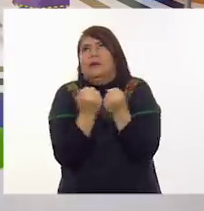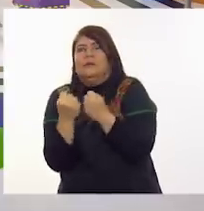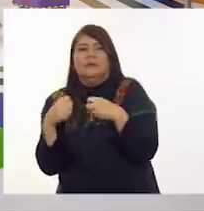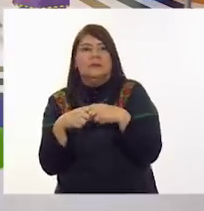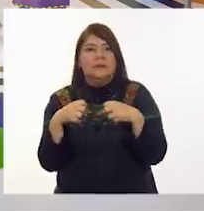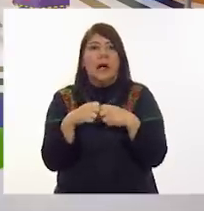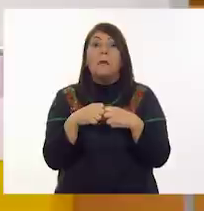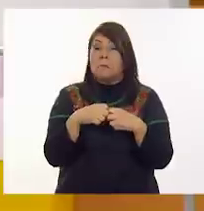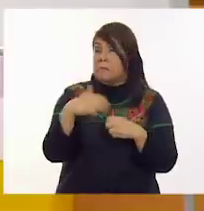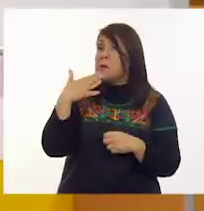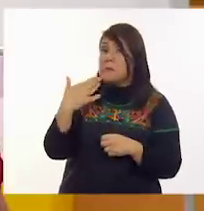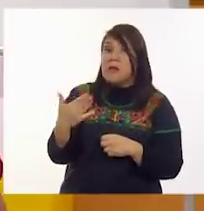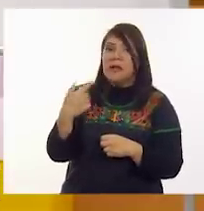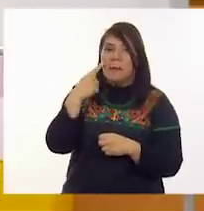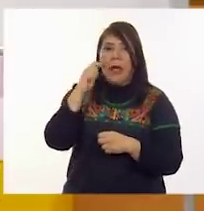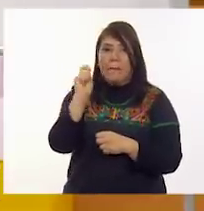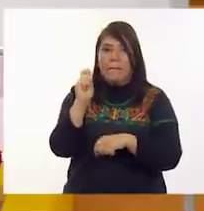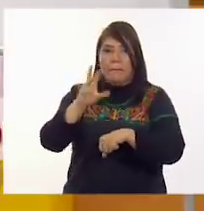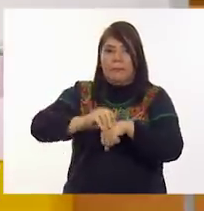Alexia. Permíteme.